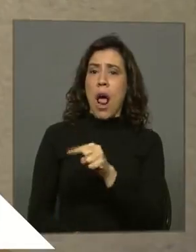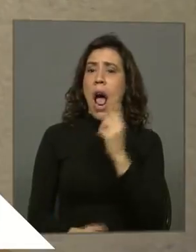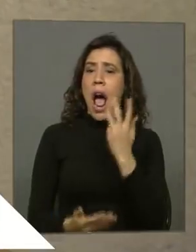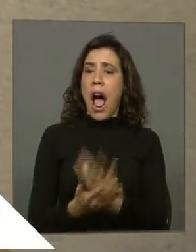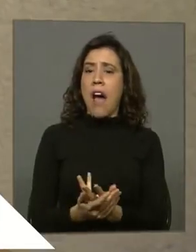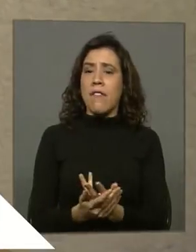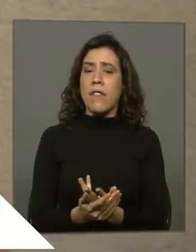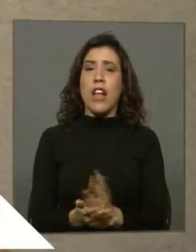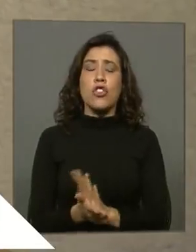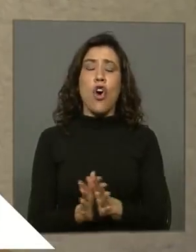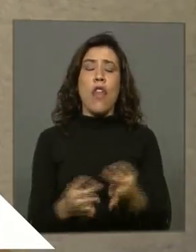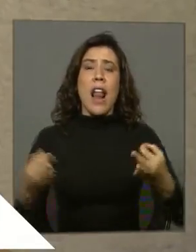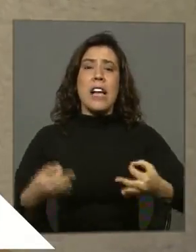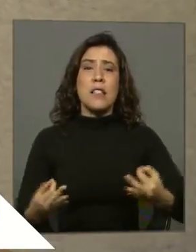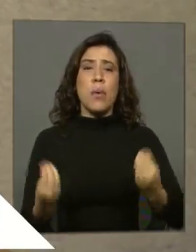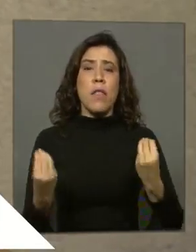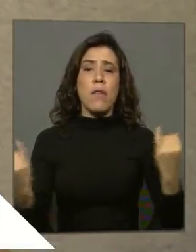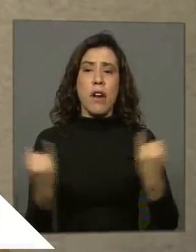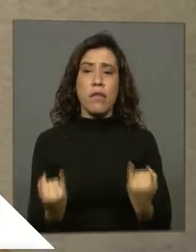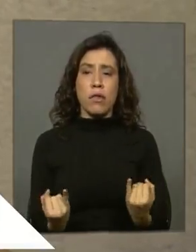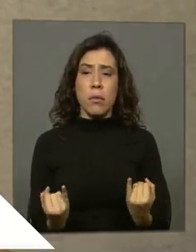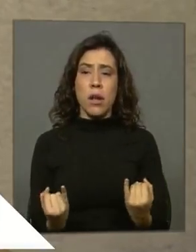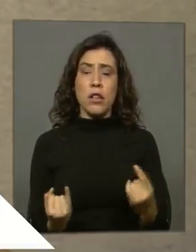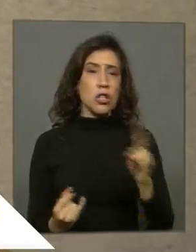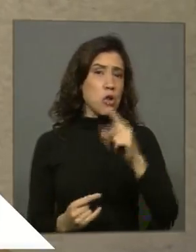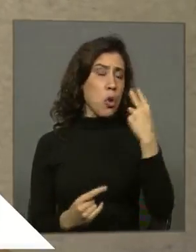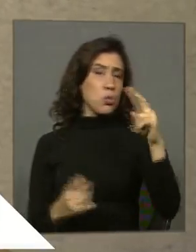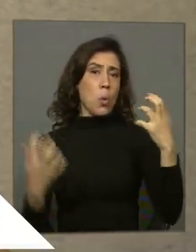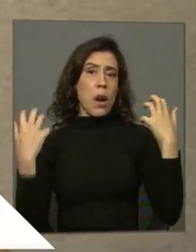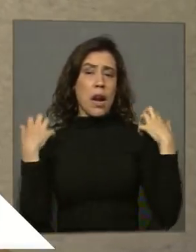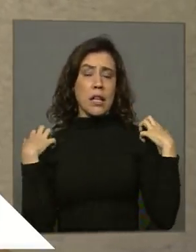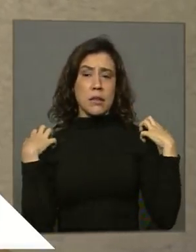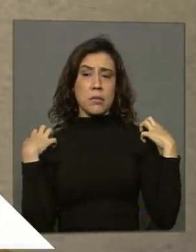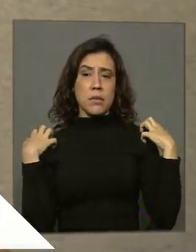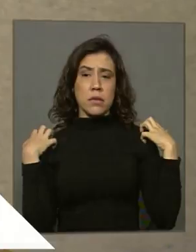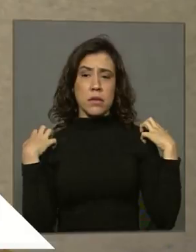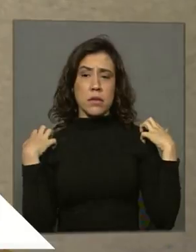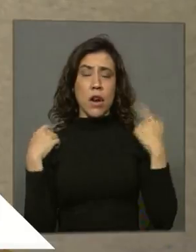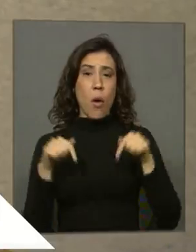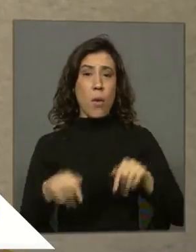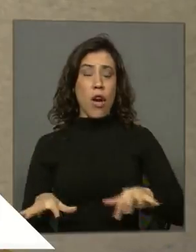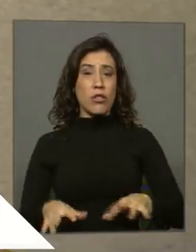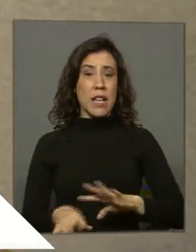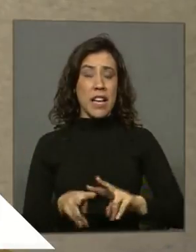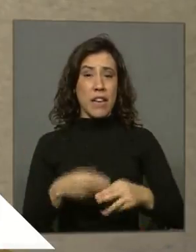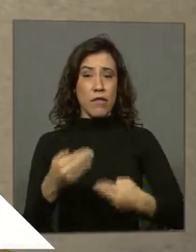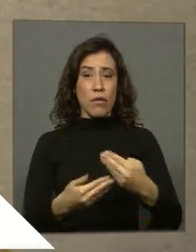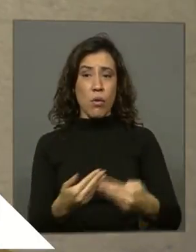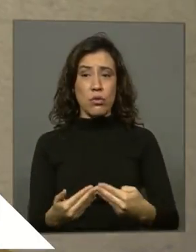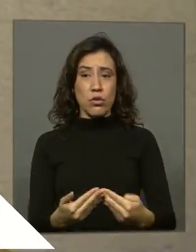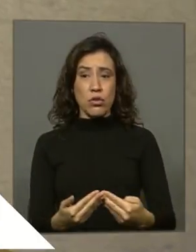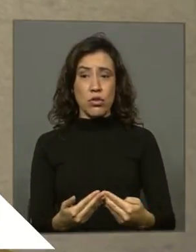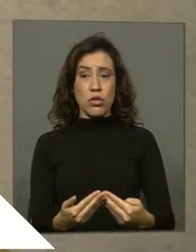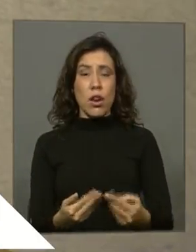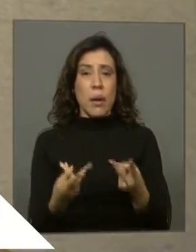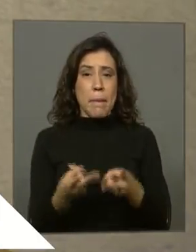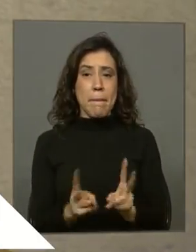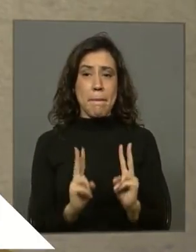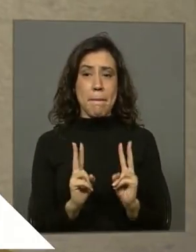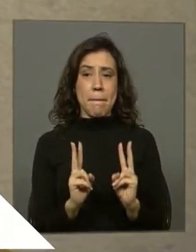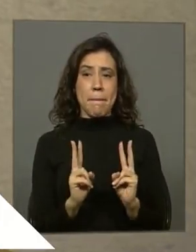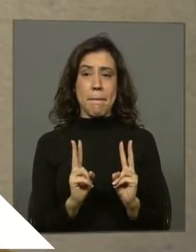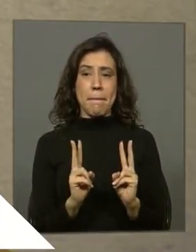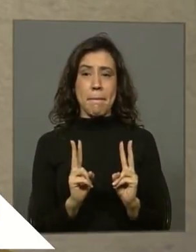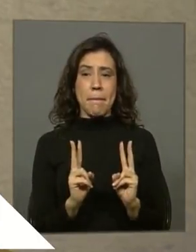las medidas de seguridad adecuadas y por lo tanto no es su responsabilidad es decir algo que hoy día opera que en la práctica permite que